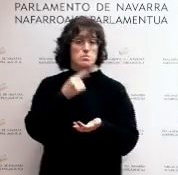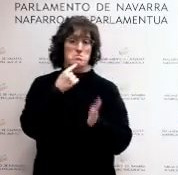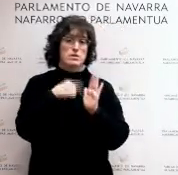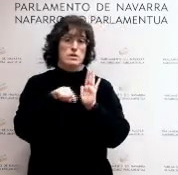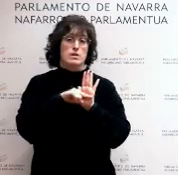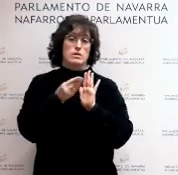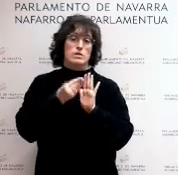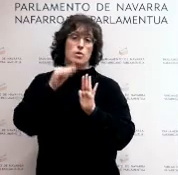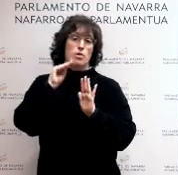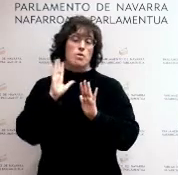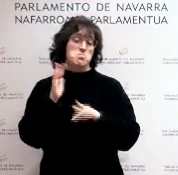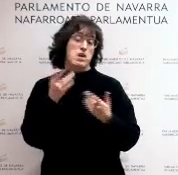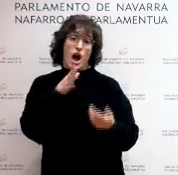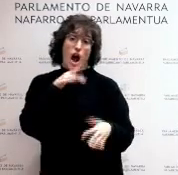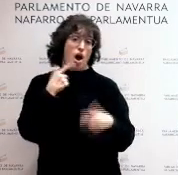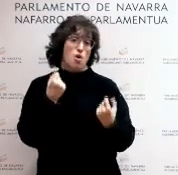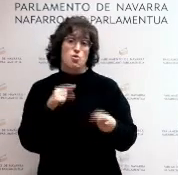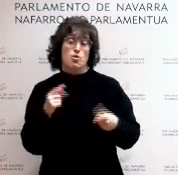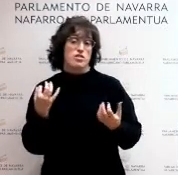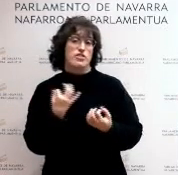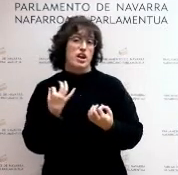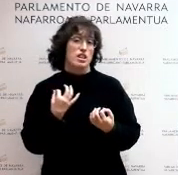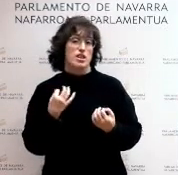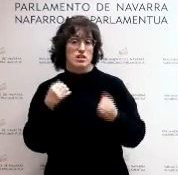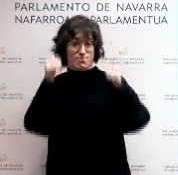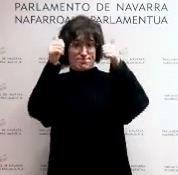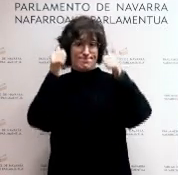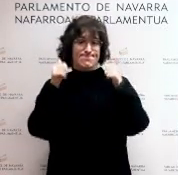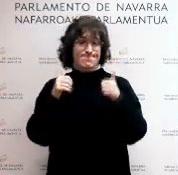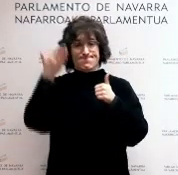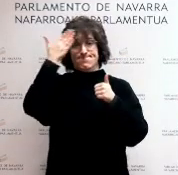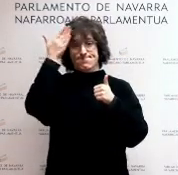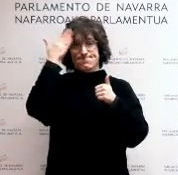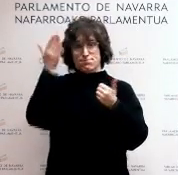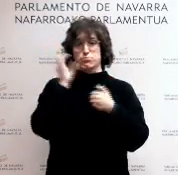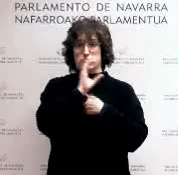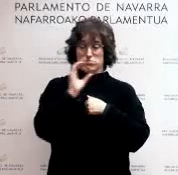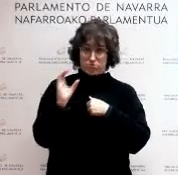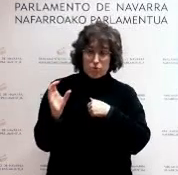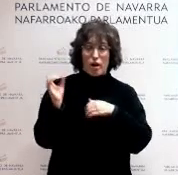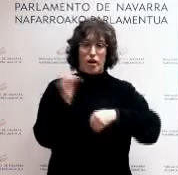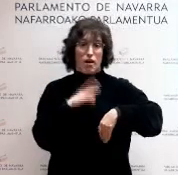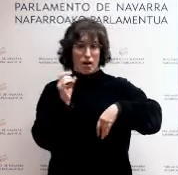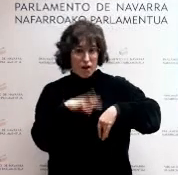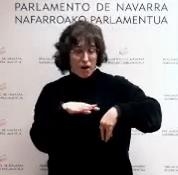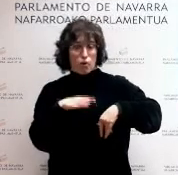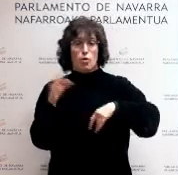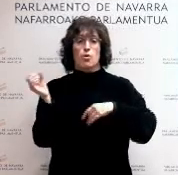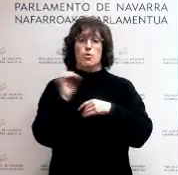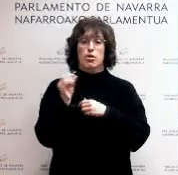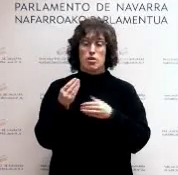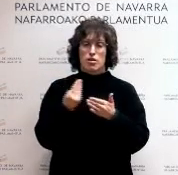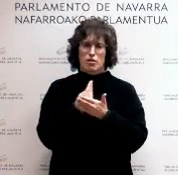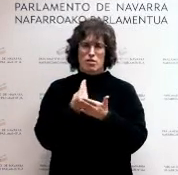puntúa. Ostentar la titularidad en los últimos 5 años de una cuenta de ahorro, de una cuenta corriente, de depósito o producto